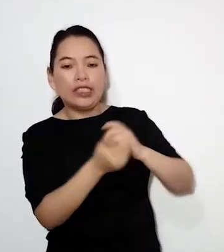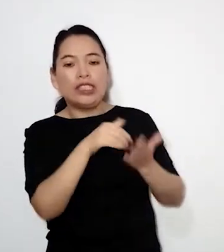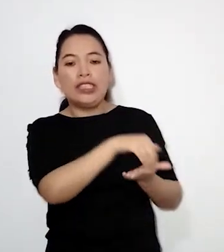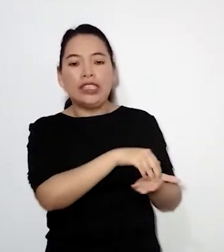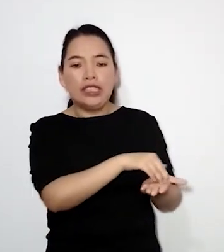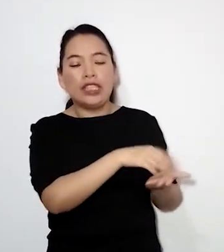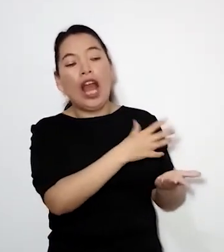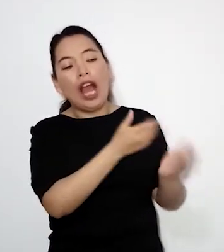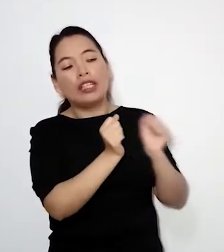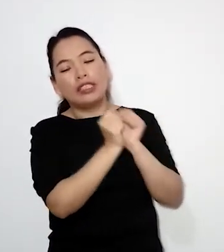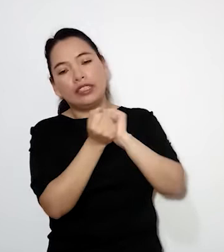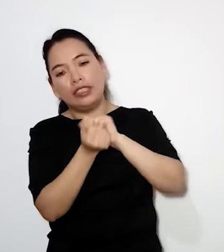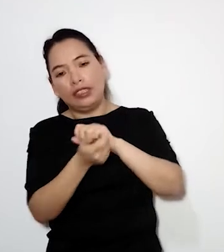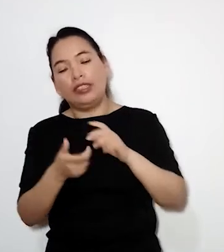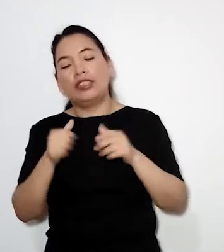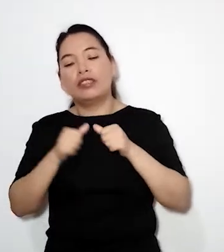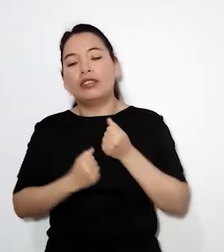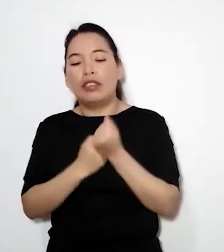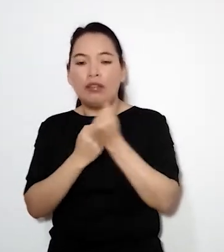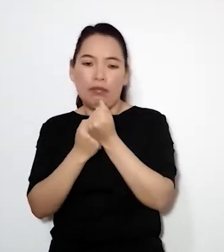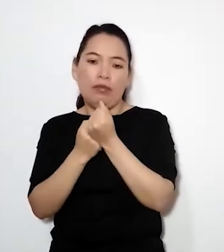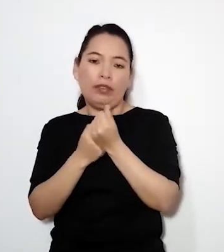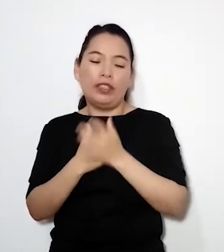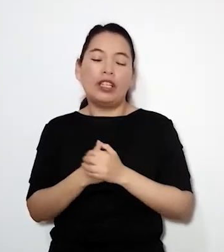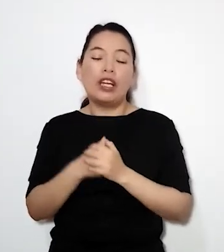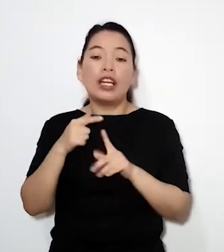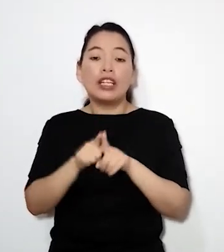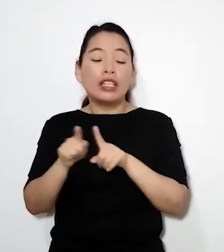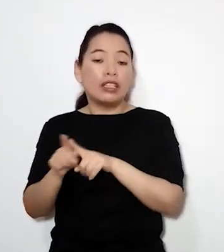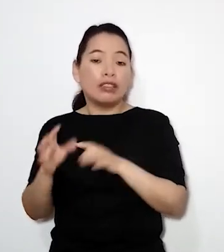además también impulsando